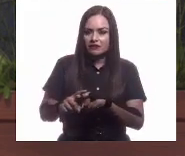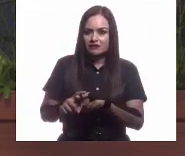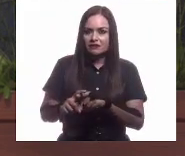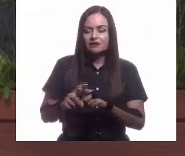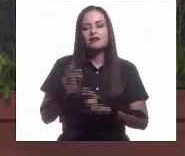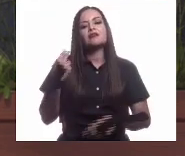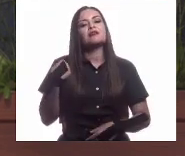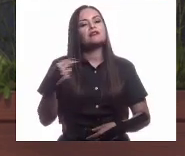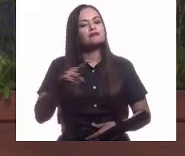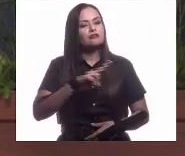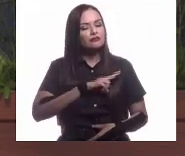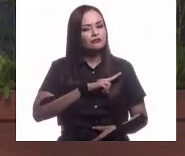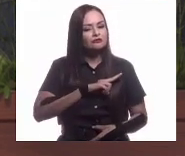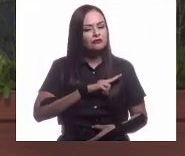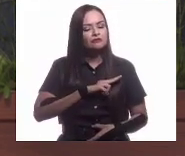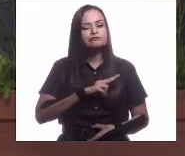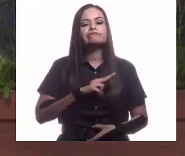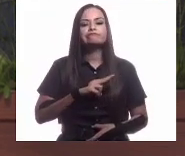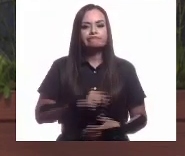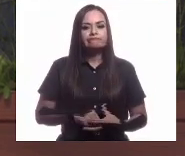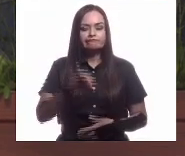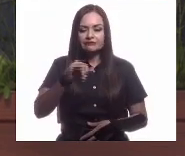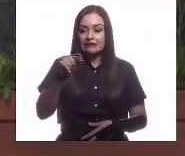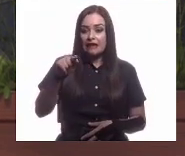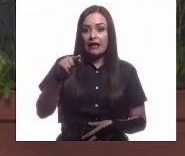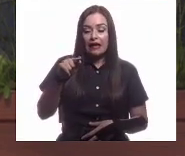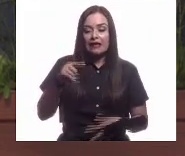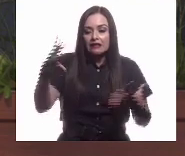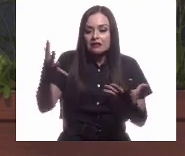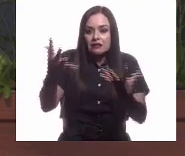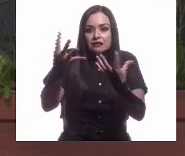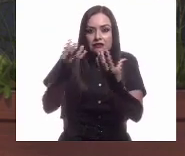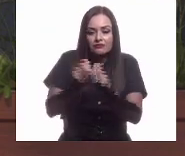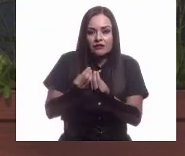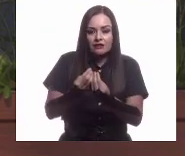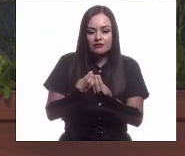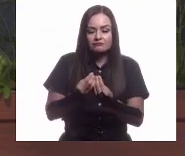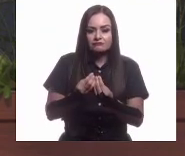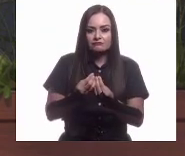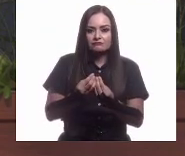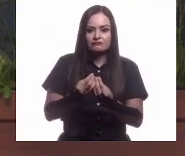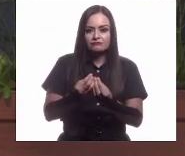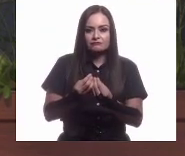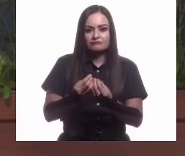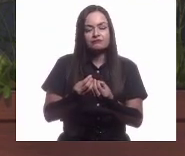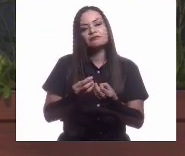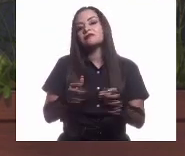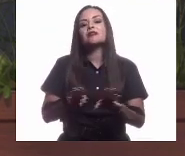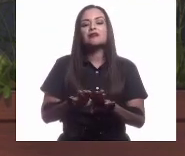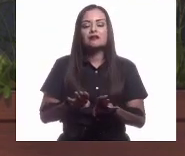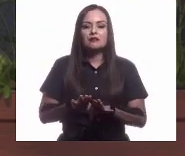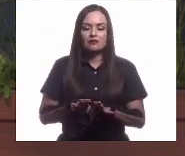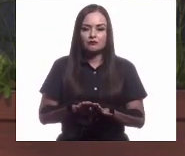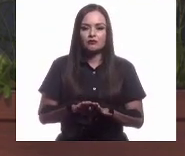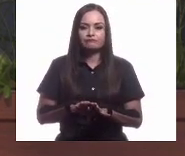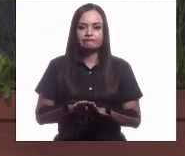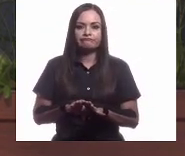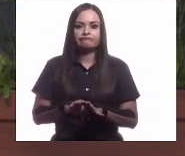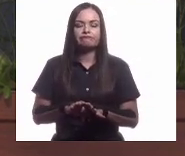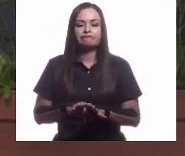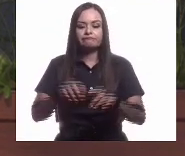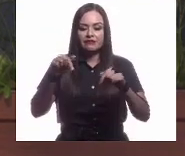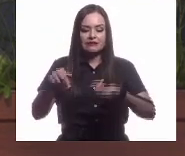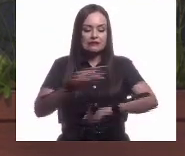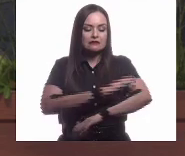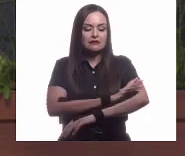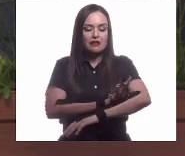la integración al mundo, la vemos, si es inteligente, no como una amenaza, la vemos como una oportunidad. Desde esta